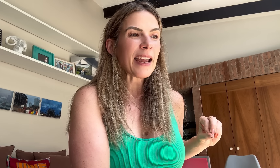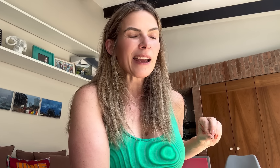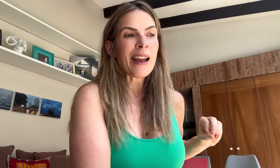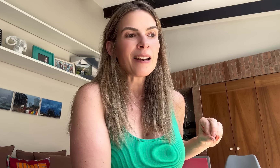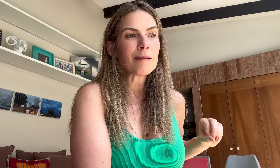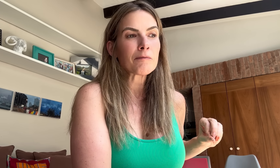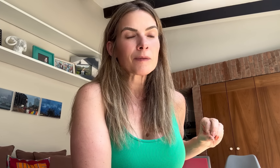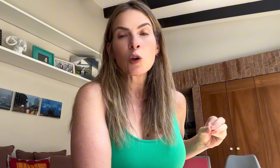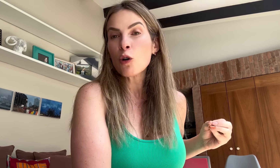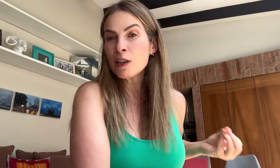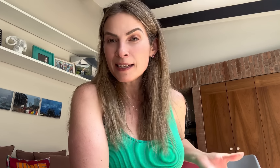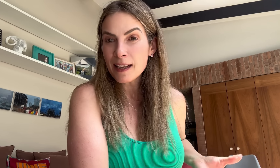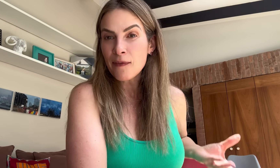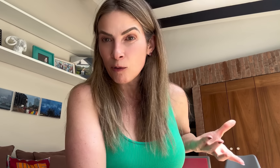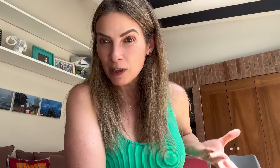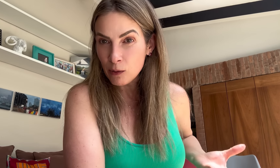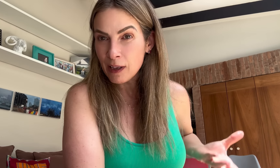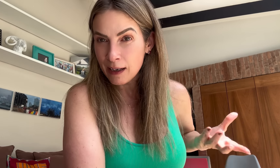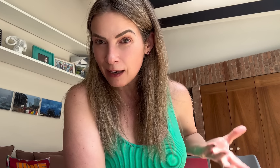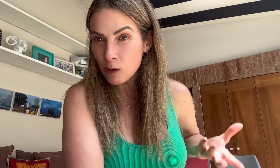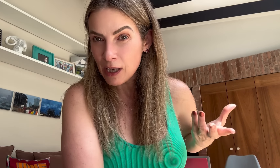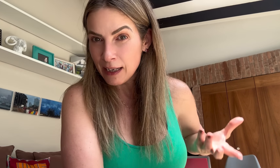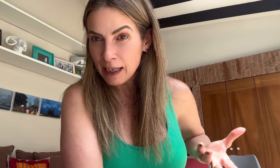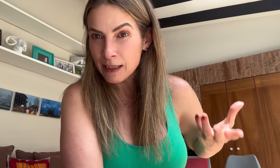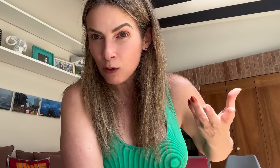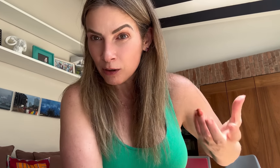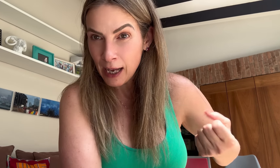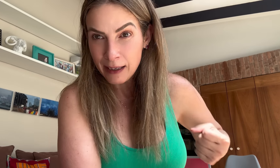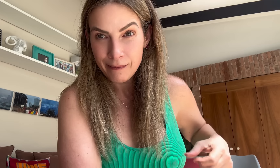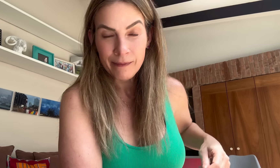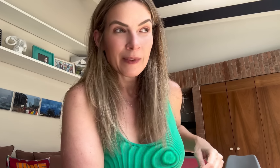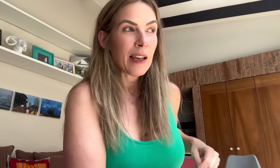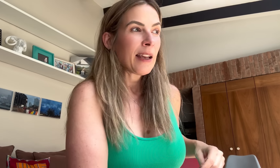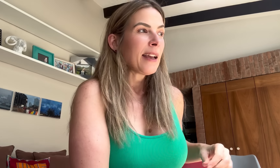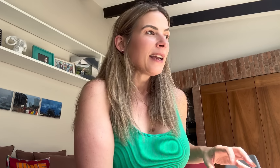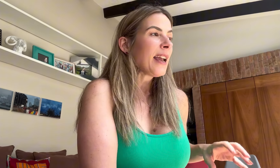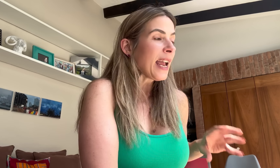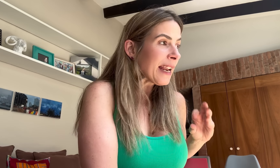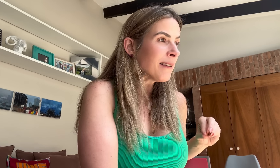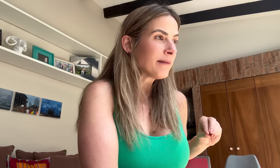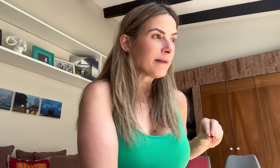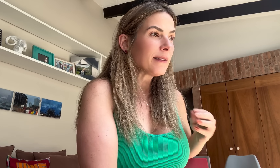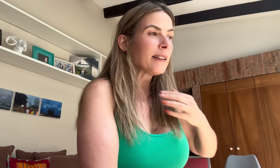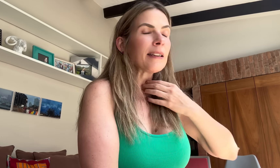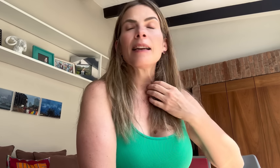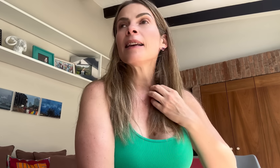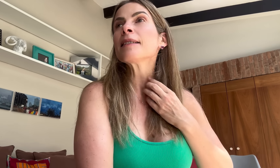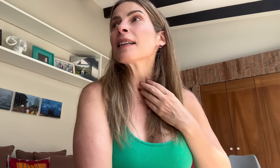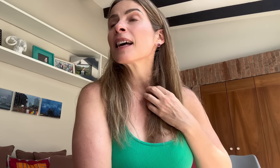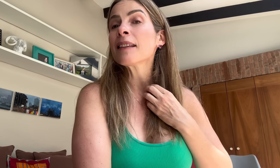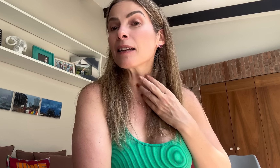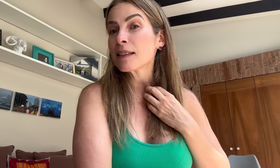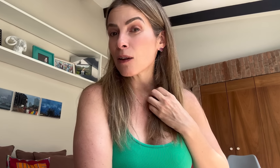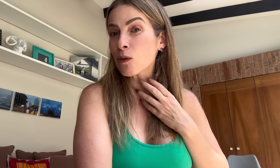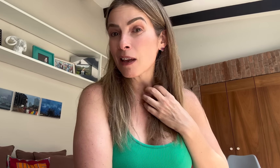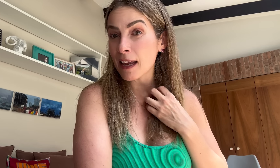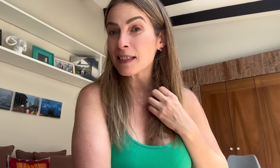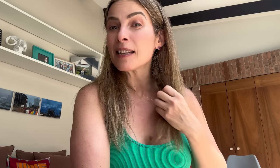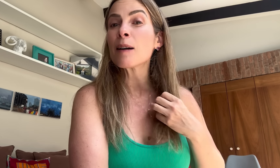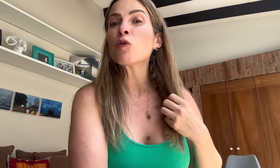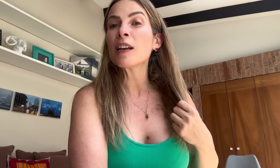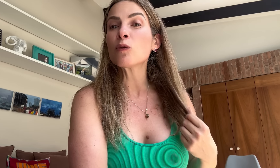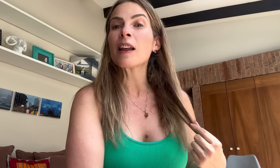de el cronista favorito de Carlos Salinas de Gortari. Él está escandalizado de